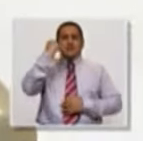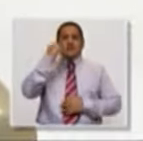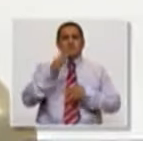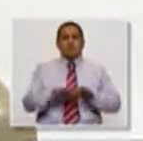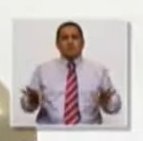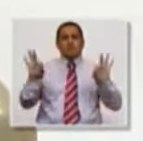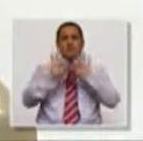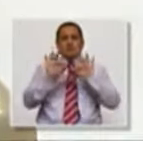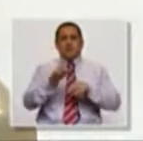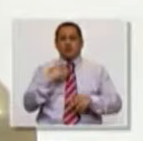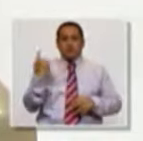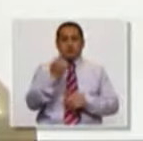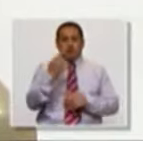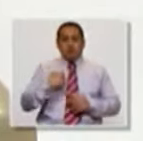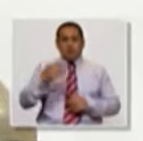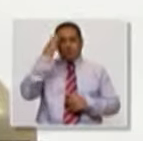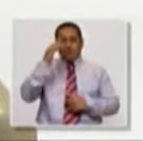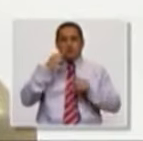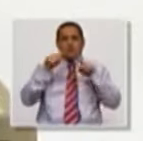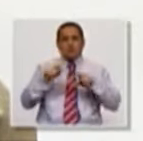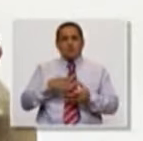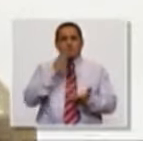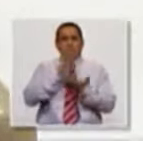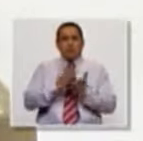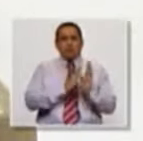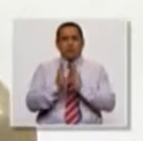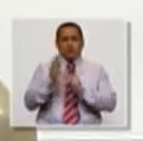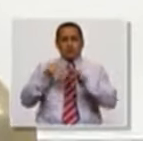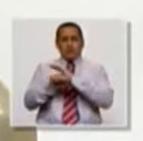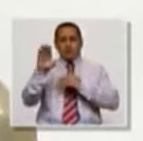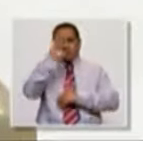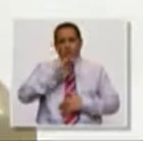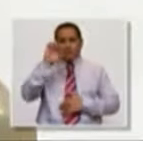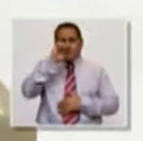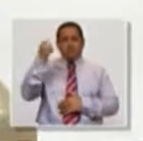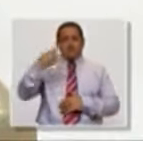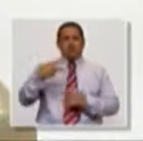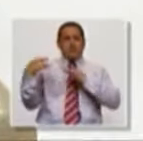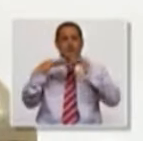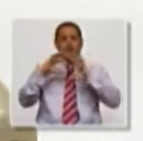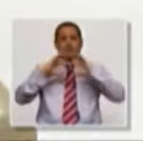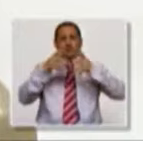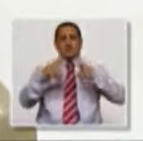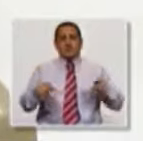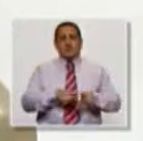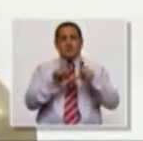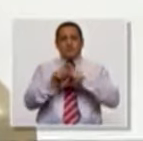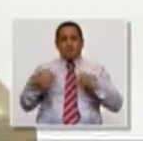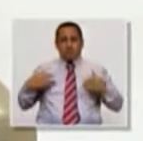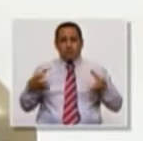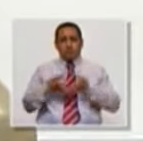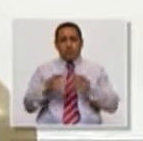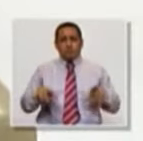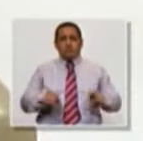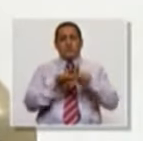¿no? Todos sabemos que esto ha sido parte de un proceso en Europa después de la Segunda Guerra Mundial, ¿no? El caso nuestro, pese